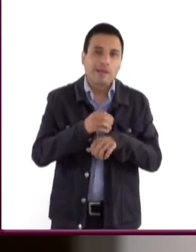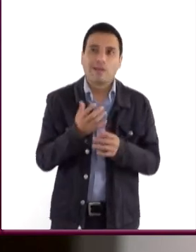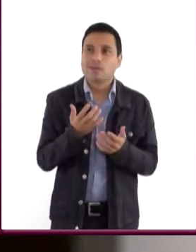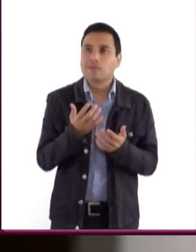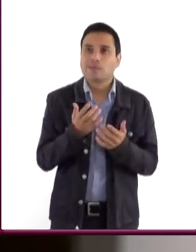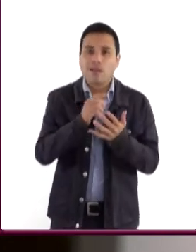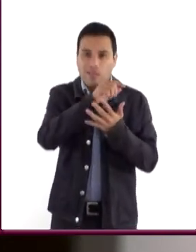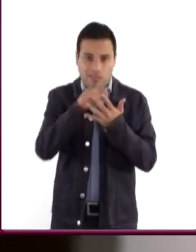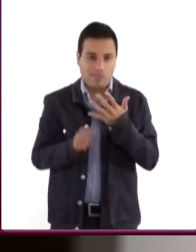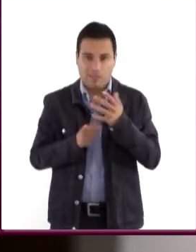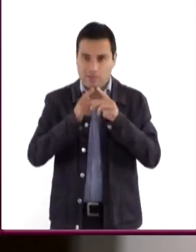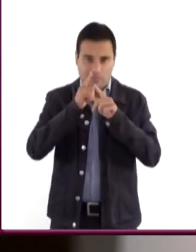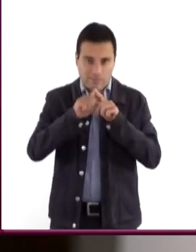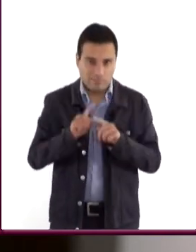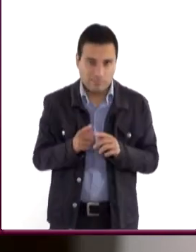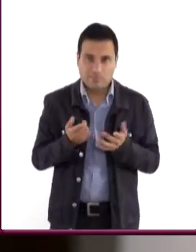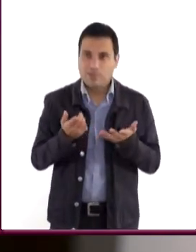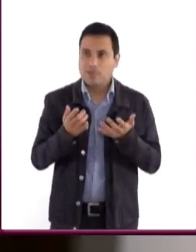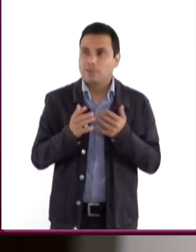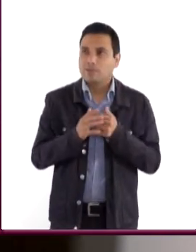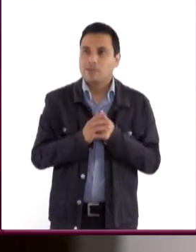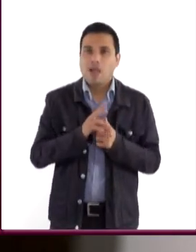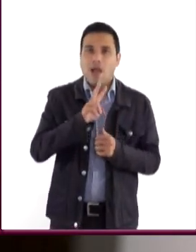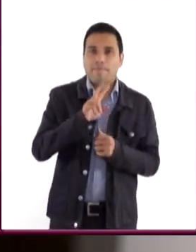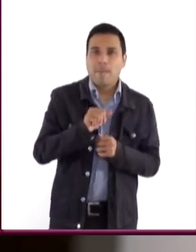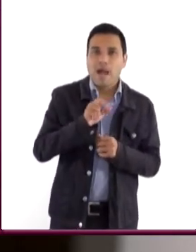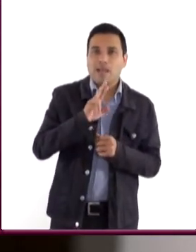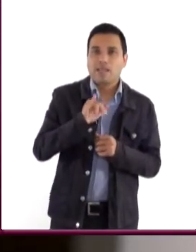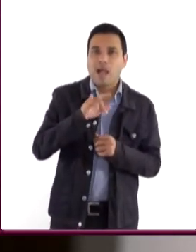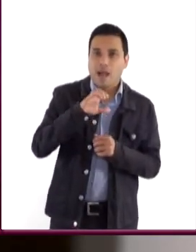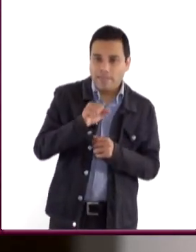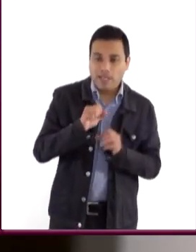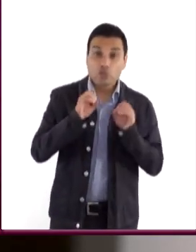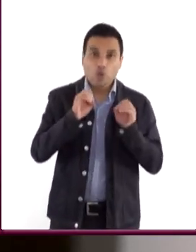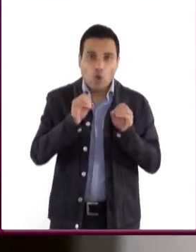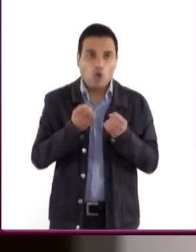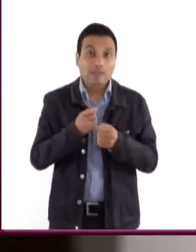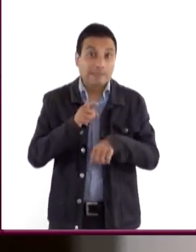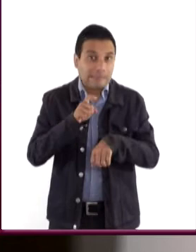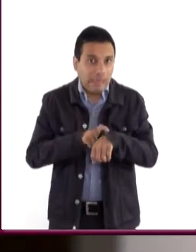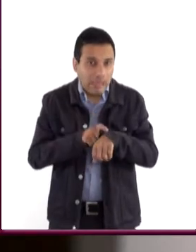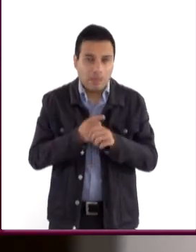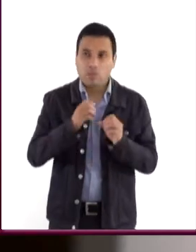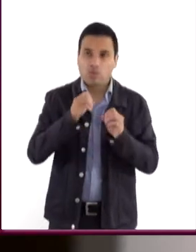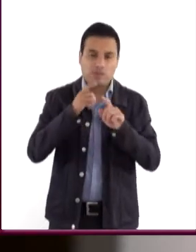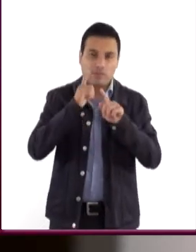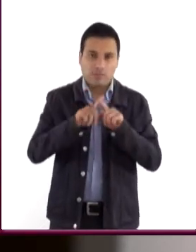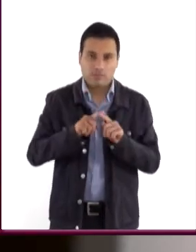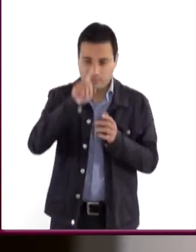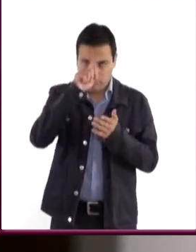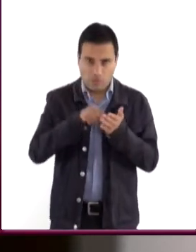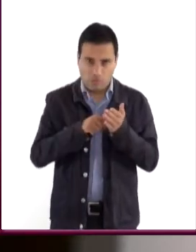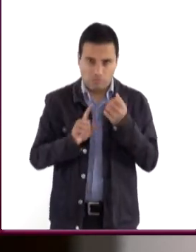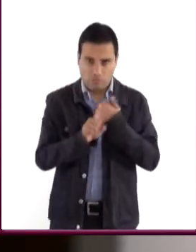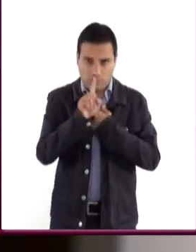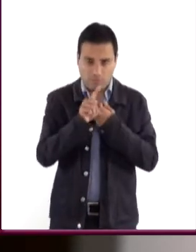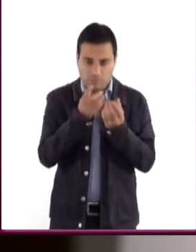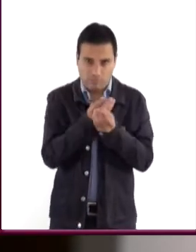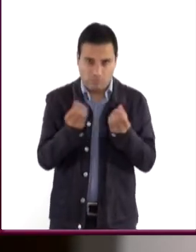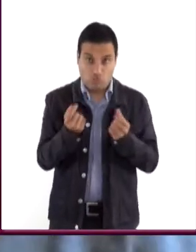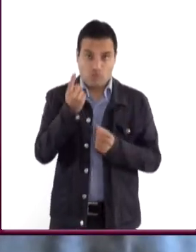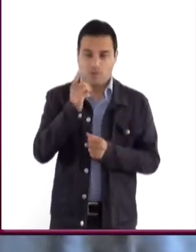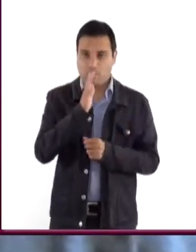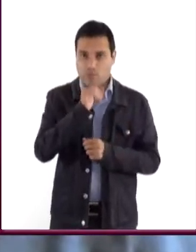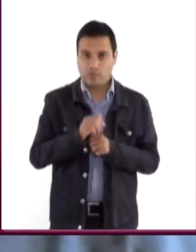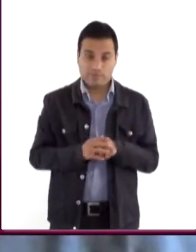de funciones exponenciales o que dependen del tiempo dentro de este modelo, entonces quizá no encontremos una solución única,